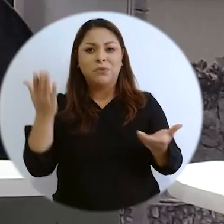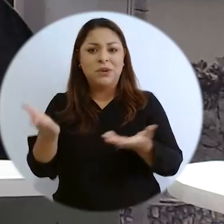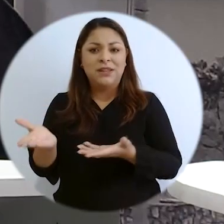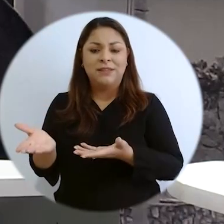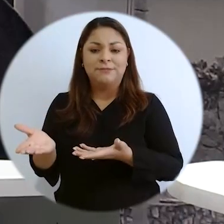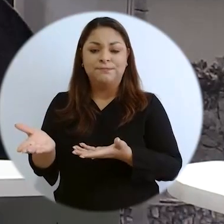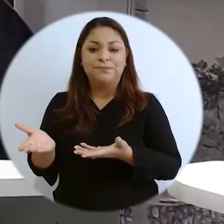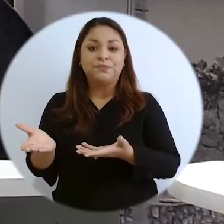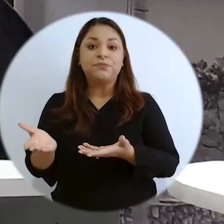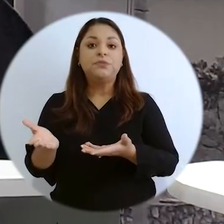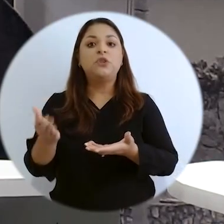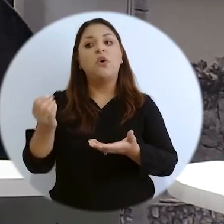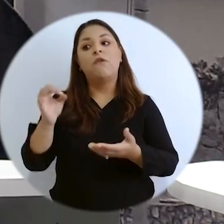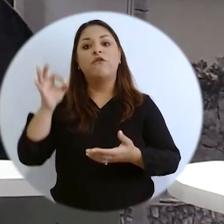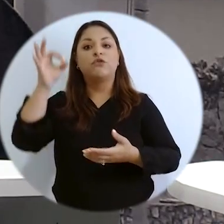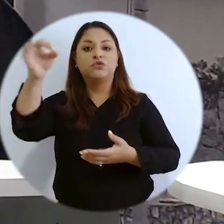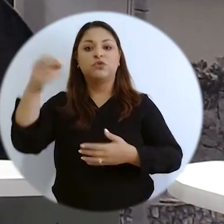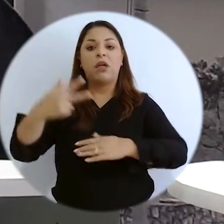pueden ser